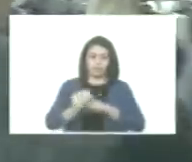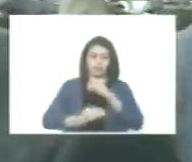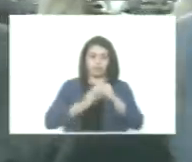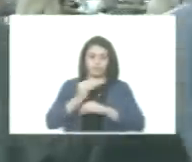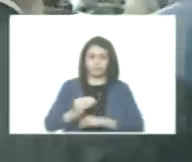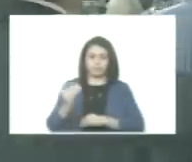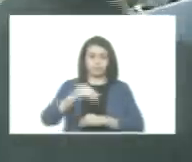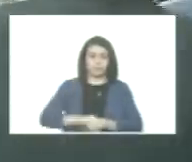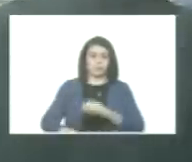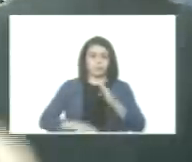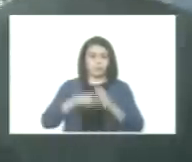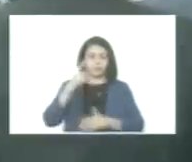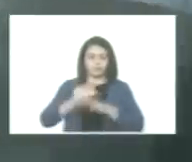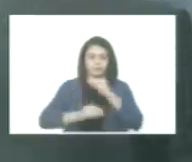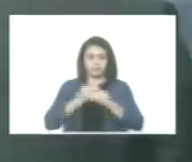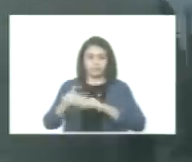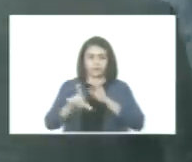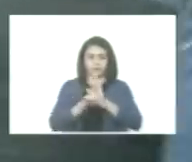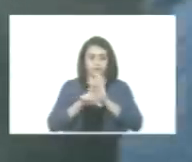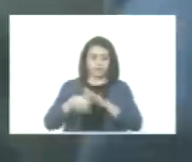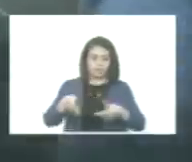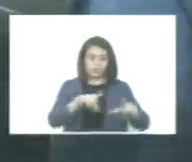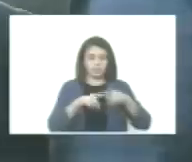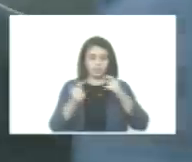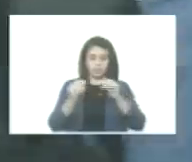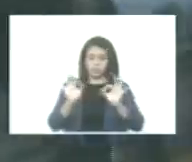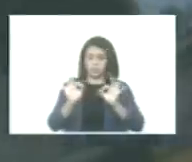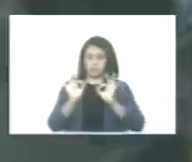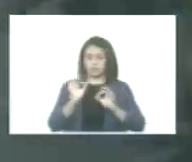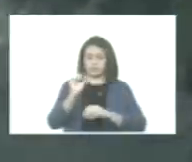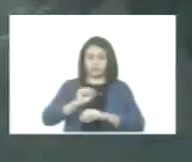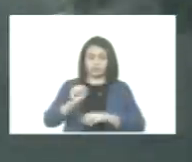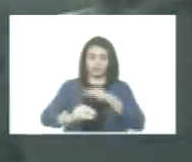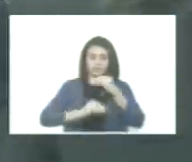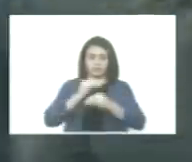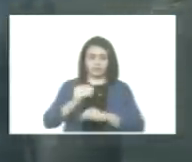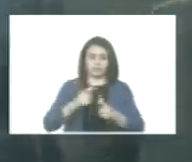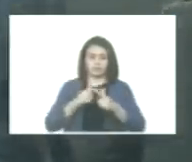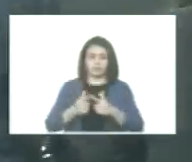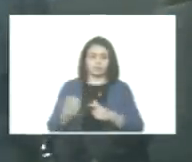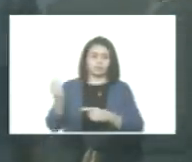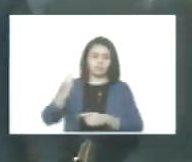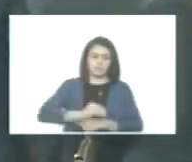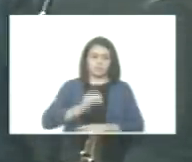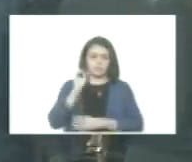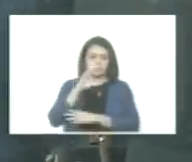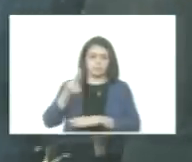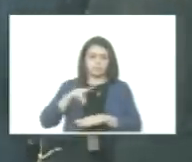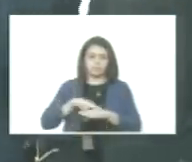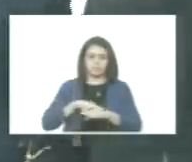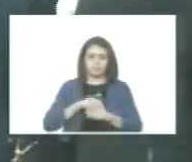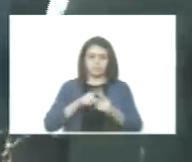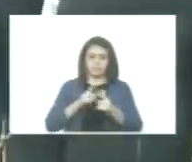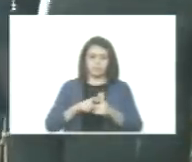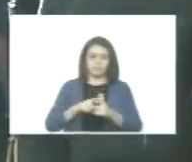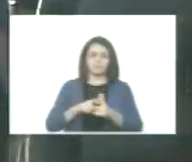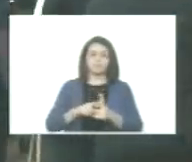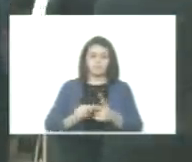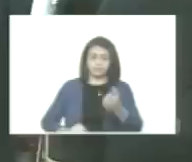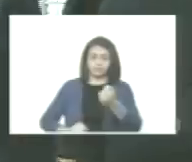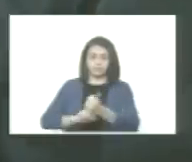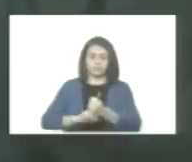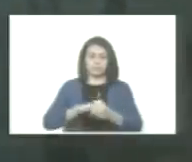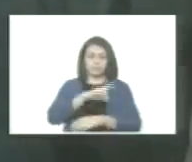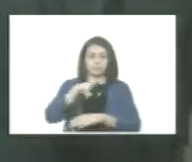sido primera vez que se emplea en Venezuela la ley de zonas económicas especiales, que sin lugar a dudas, bueno, se ha sumado el Parlamento Nacional a coadyuvar al Estado